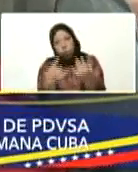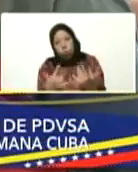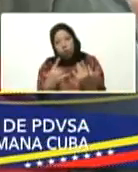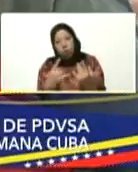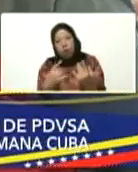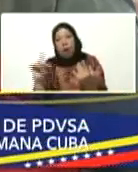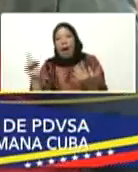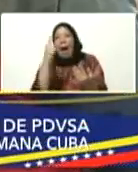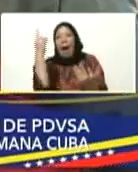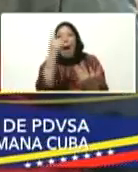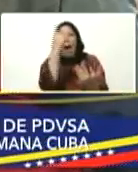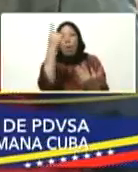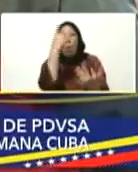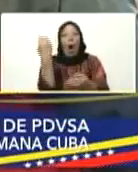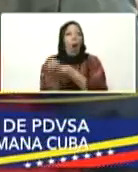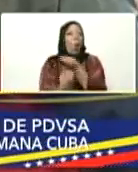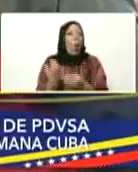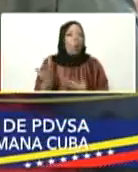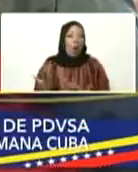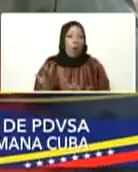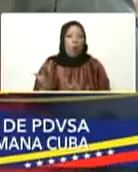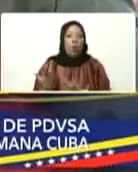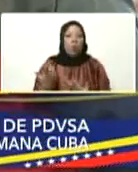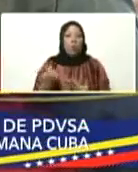a esa práctica.